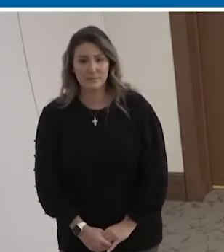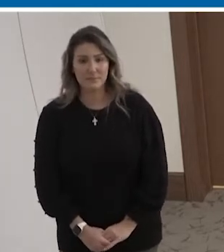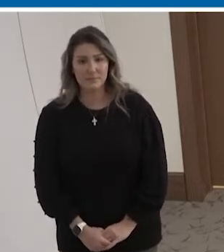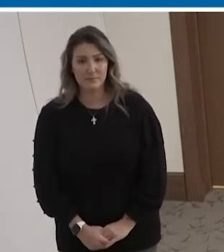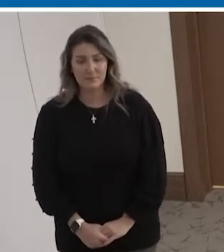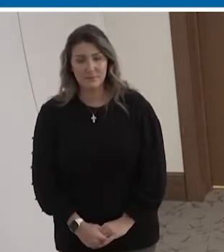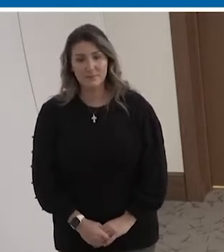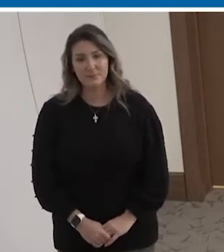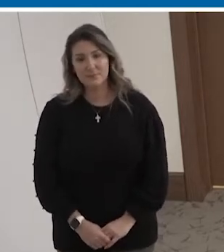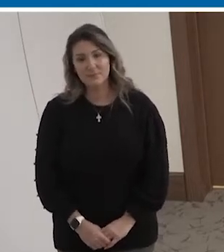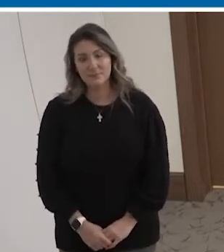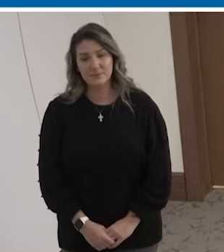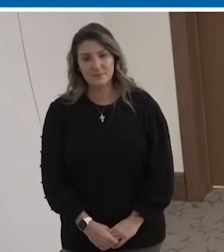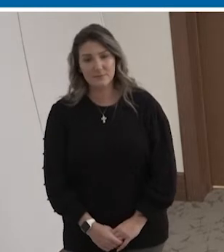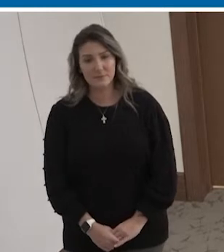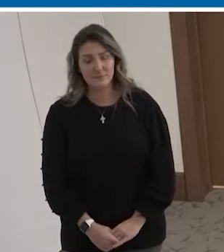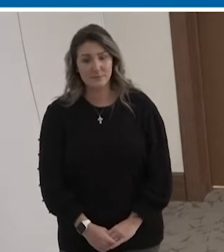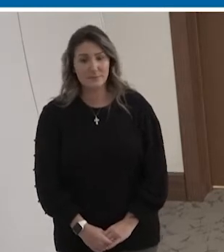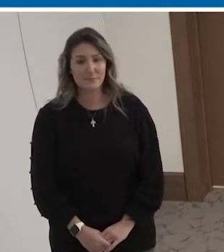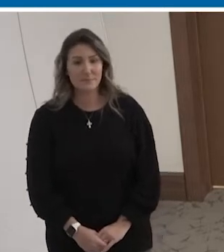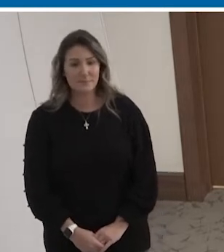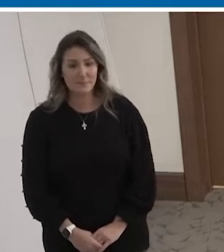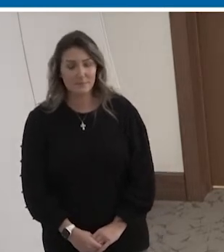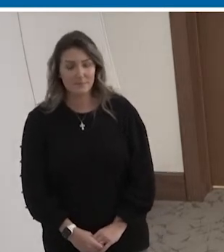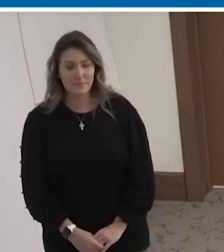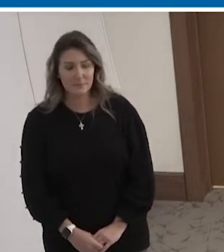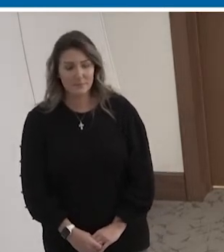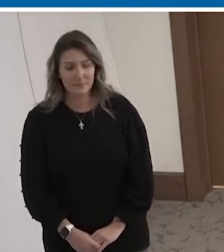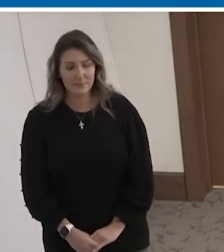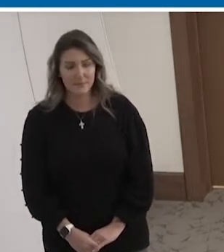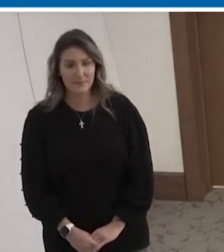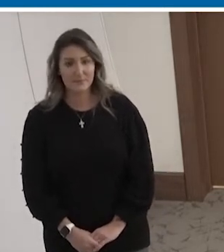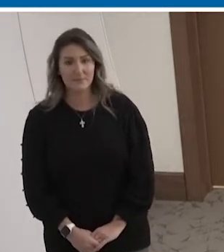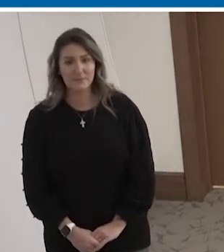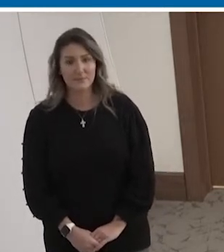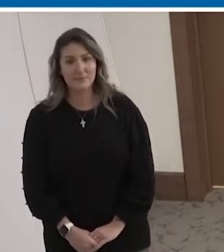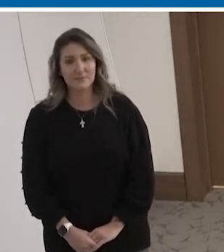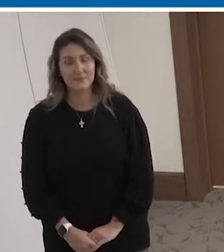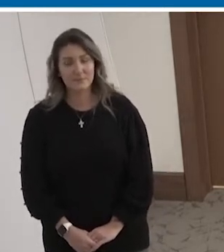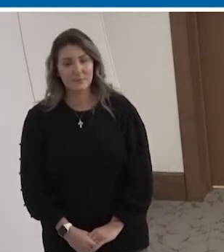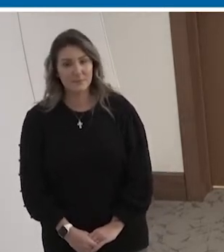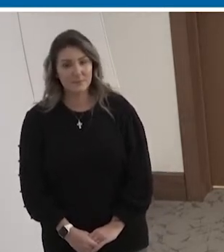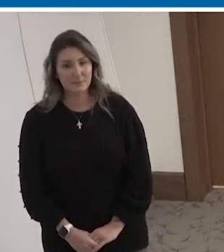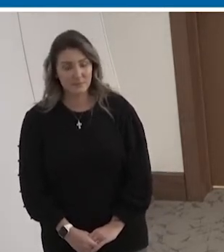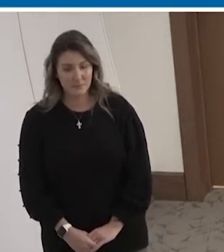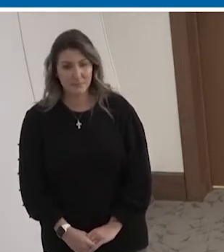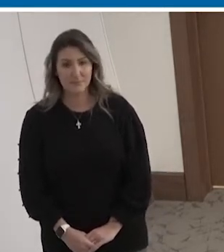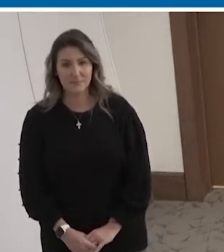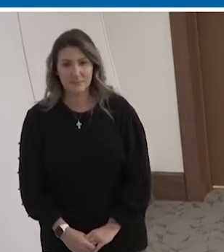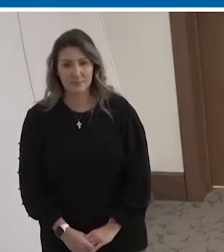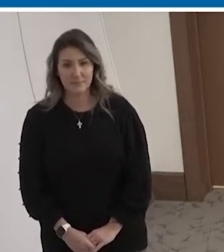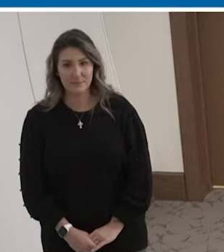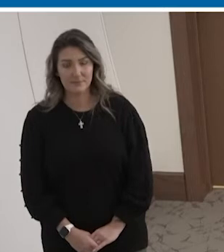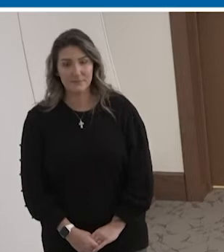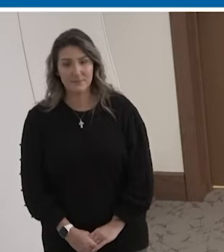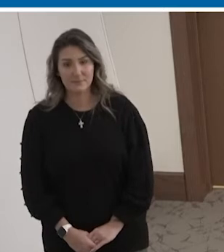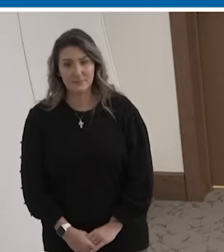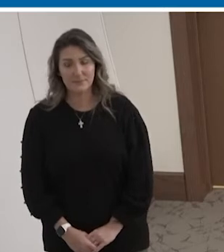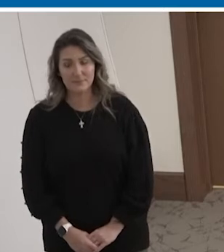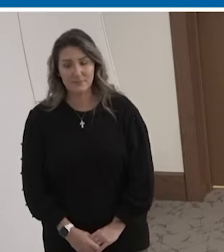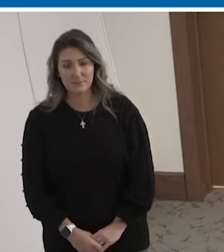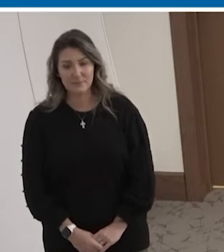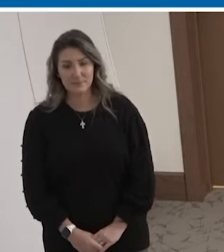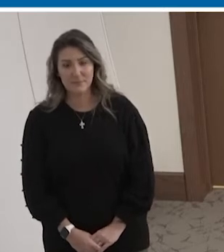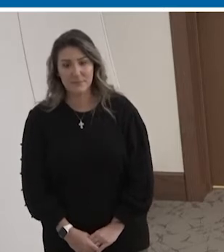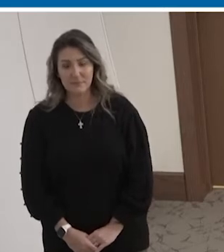y también tiene inflamada o tiene dolor en la garganta. Estos síntomas los tiene